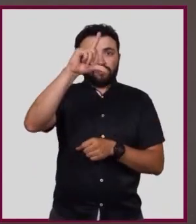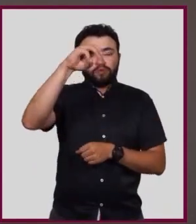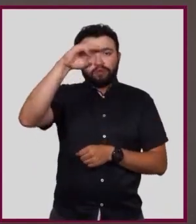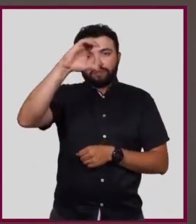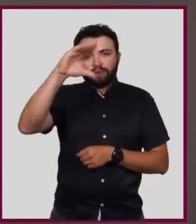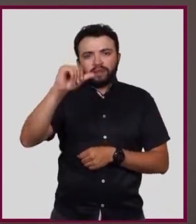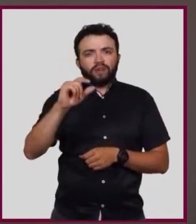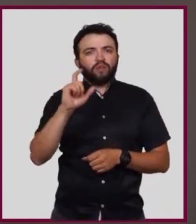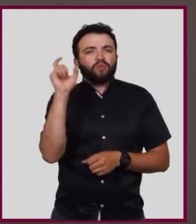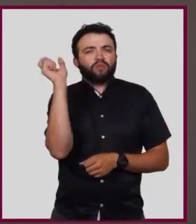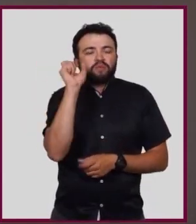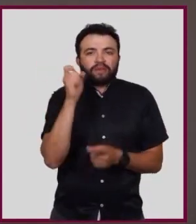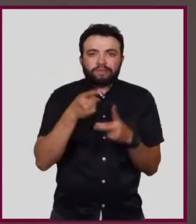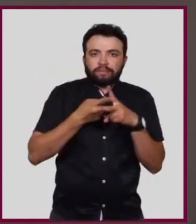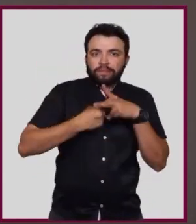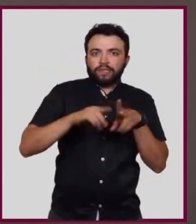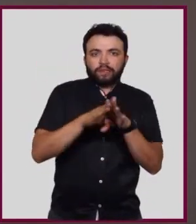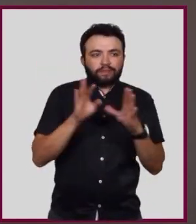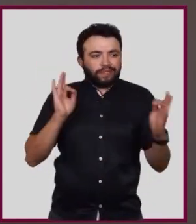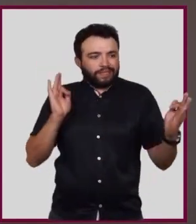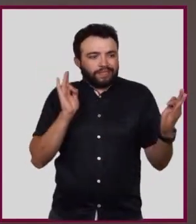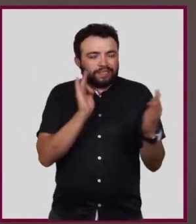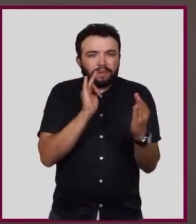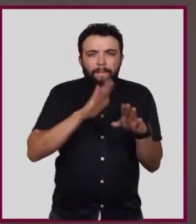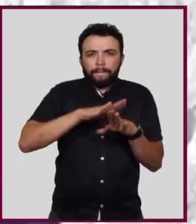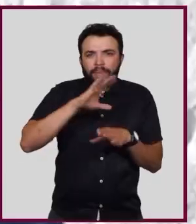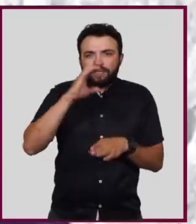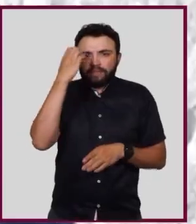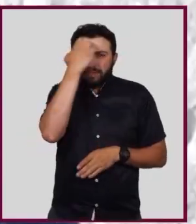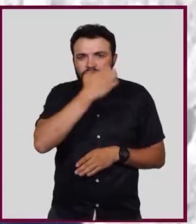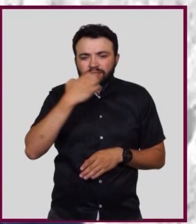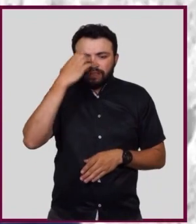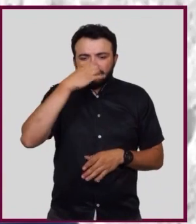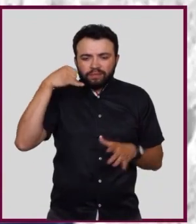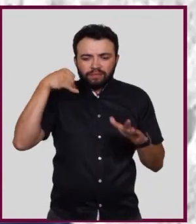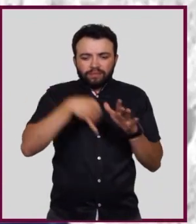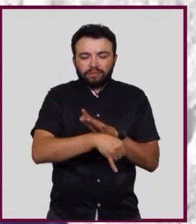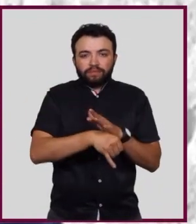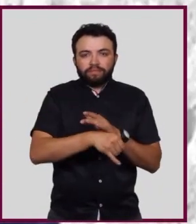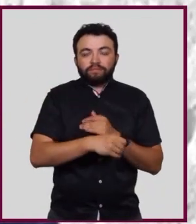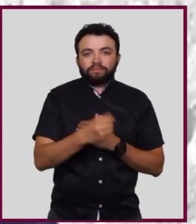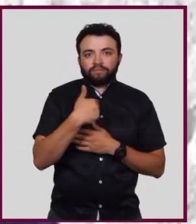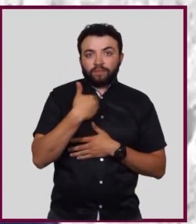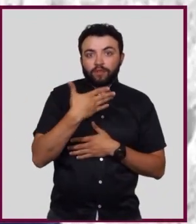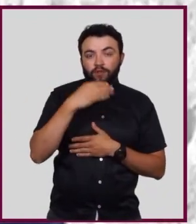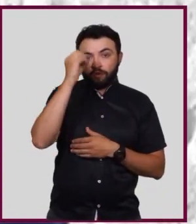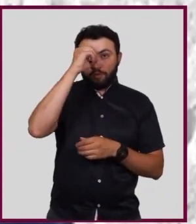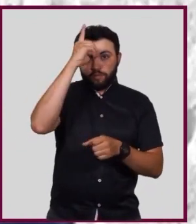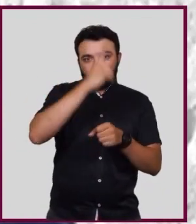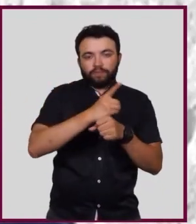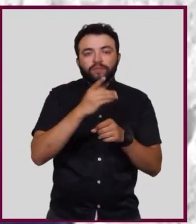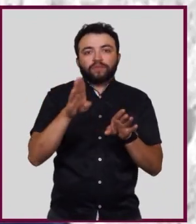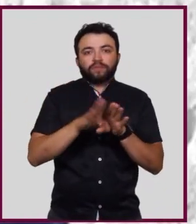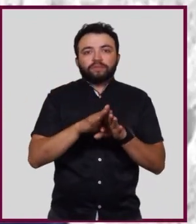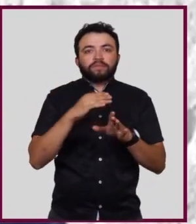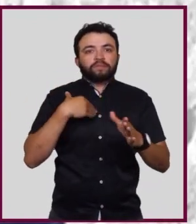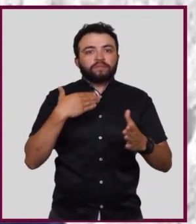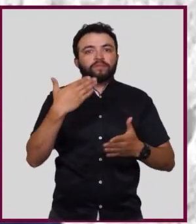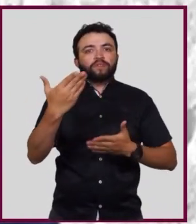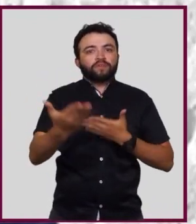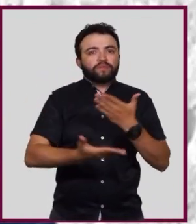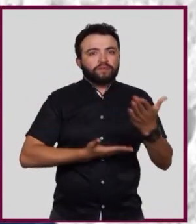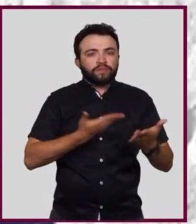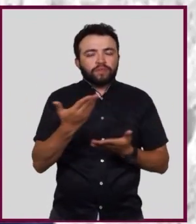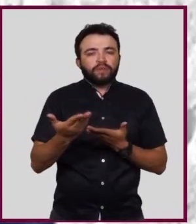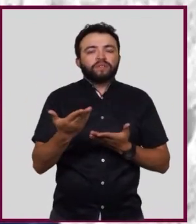sintió atracción por ese tema y decidió dedicarse a estudiarlo. Es que tuve la oportunidad de colaborar en un proyecto